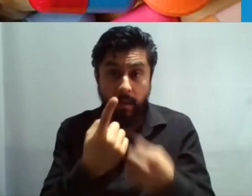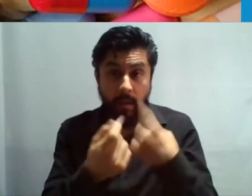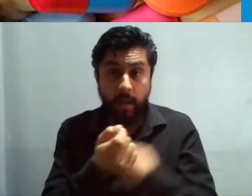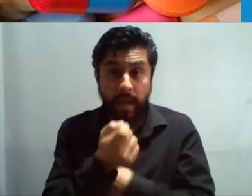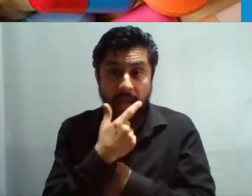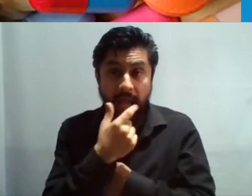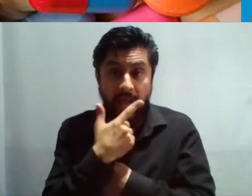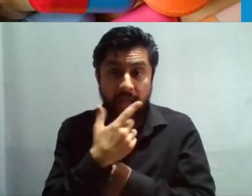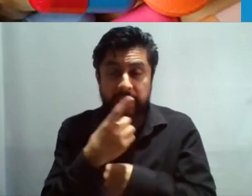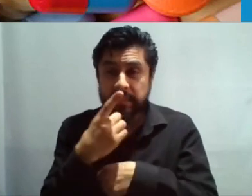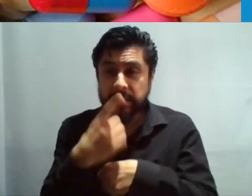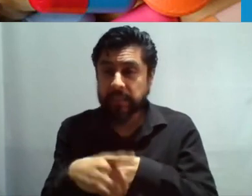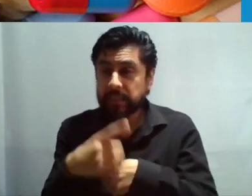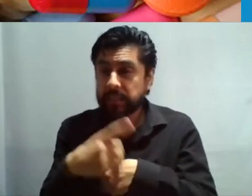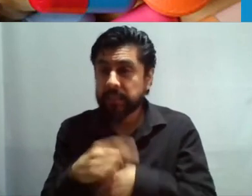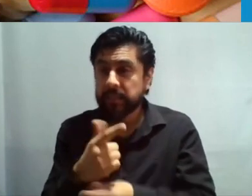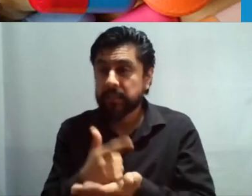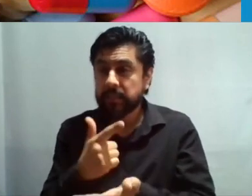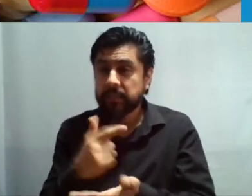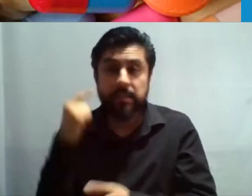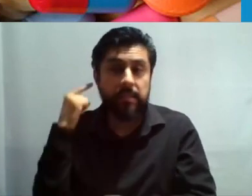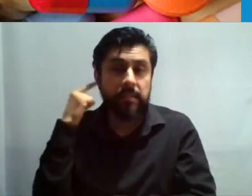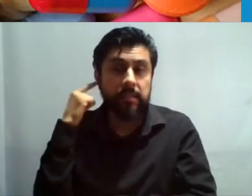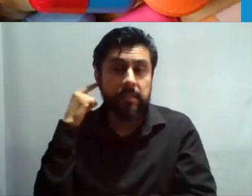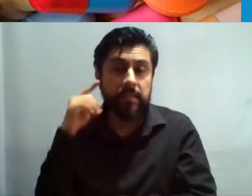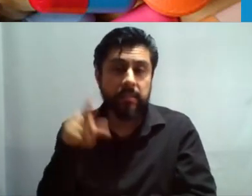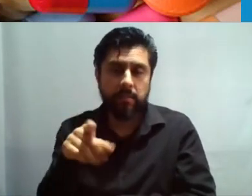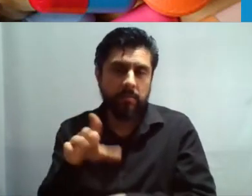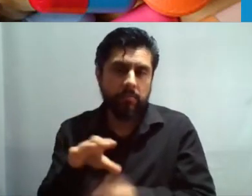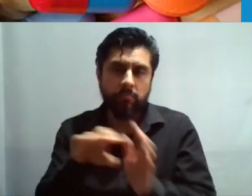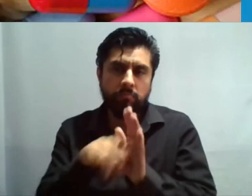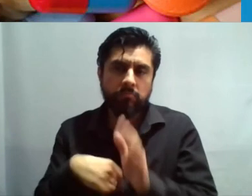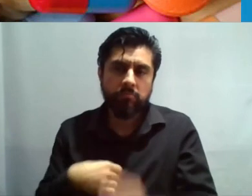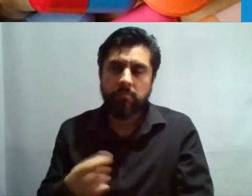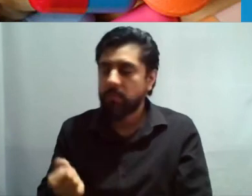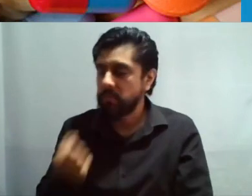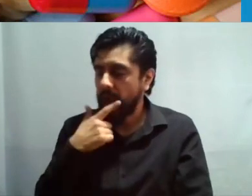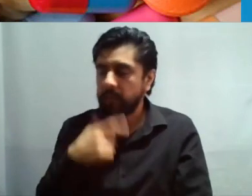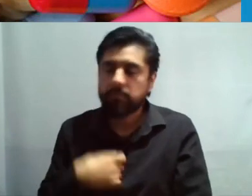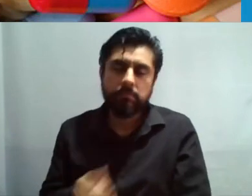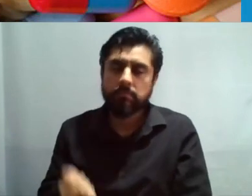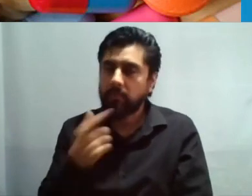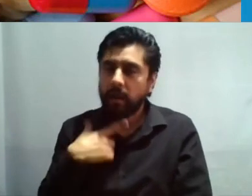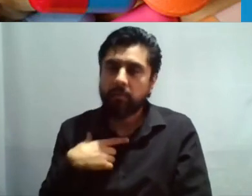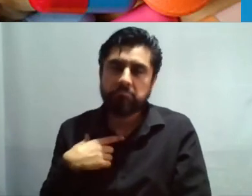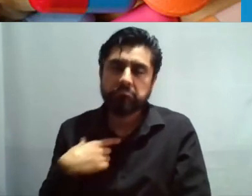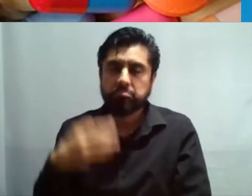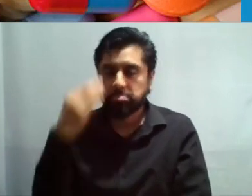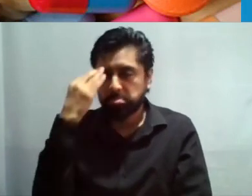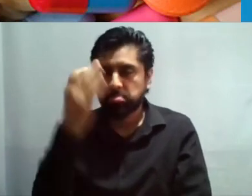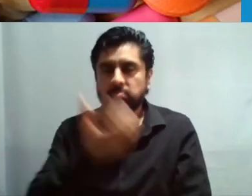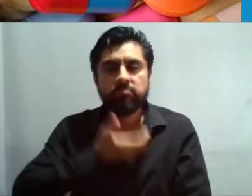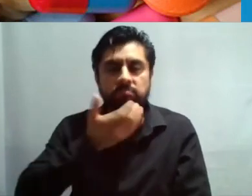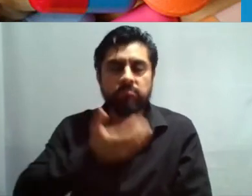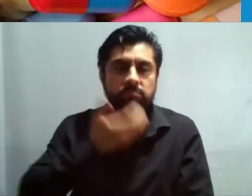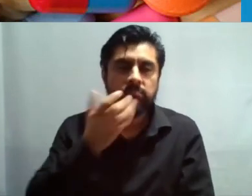muy dañinos para el oído. Y que si no los sabemos podemos ir estando consumiendo de una manera no regulada y el